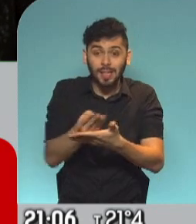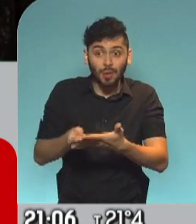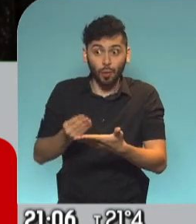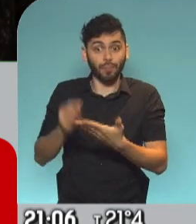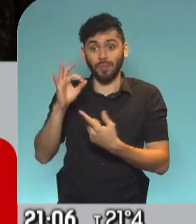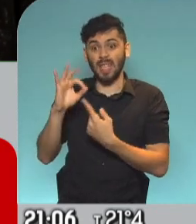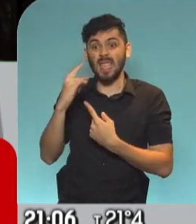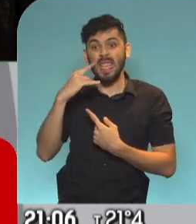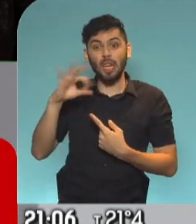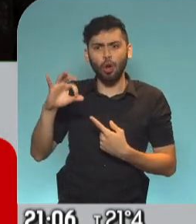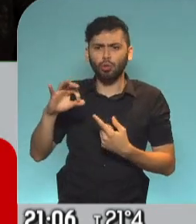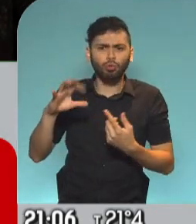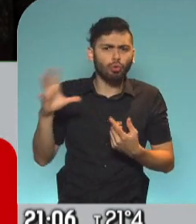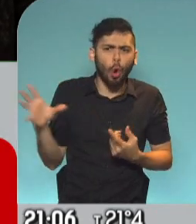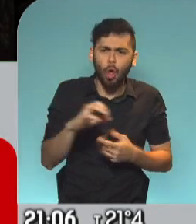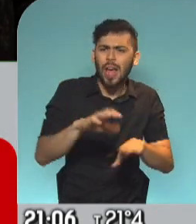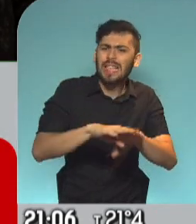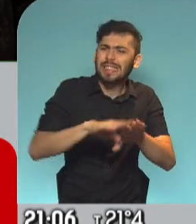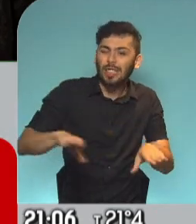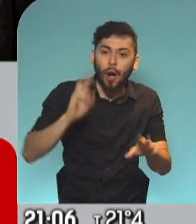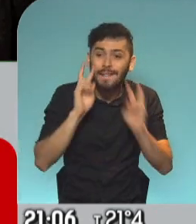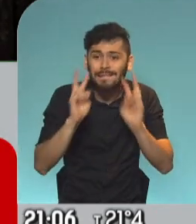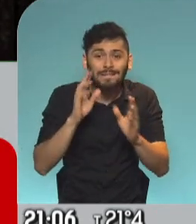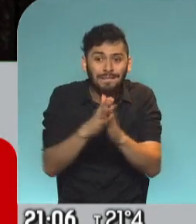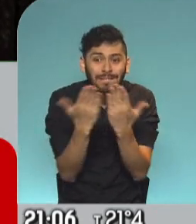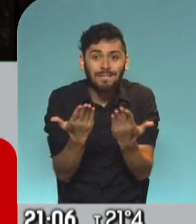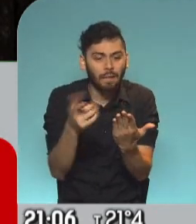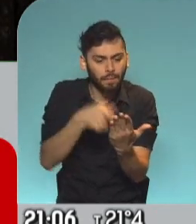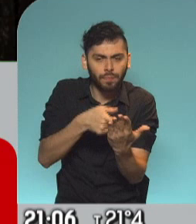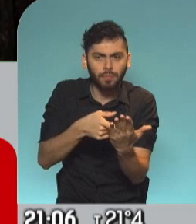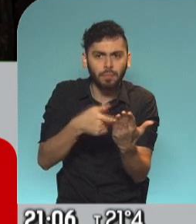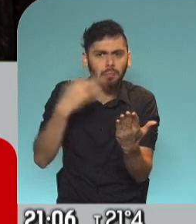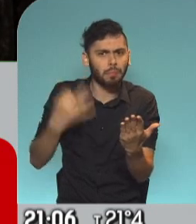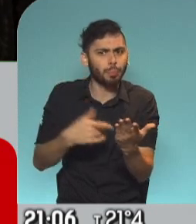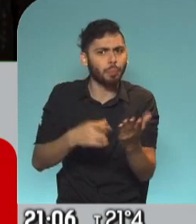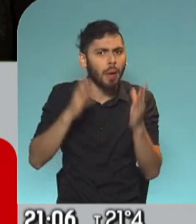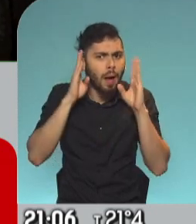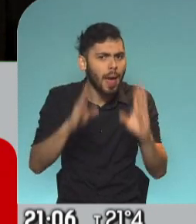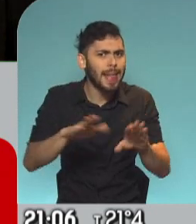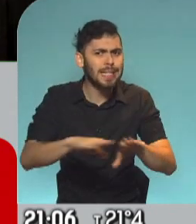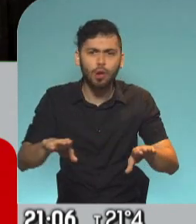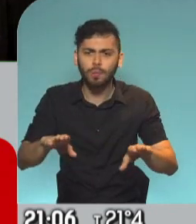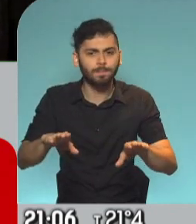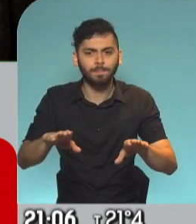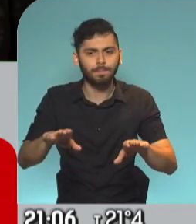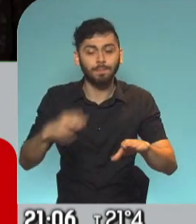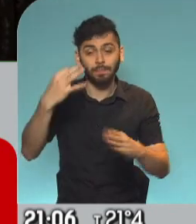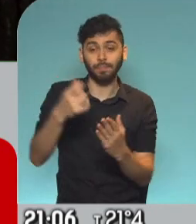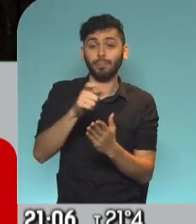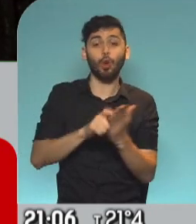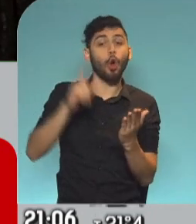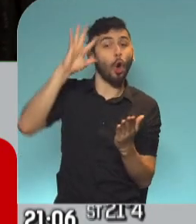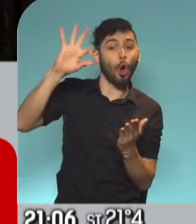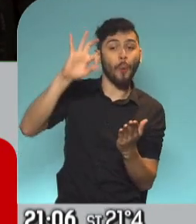fue por toda la familia, por los chicos, sobre todas las cosas, no estaba destinada a los chicos, se publicaba al lado del editorial, tampoco